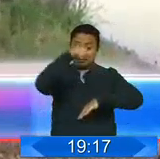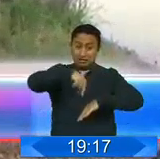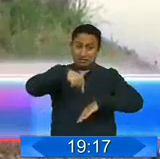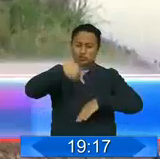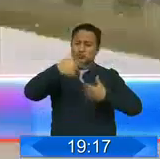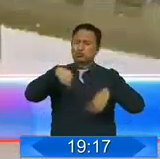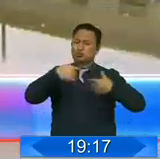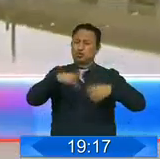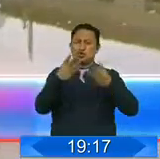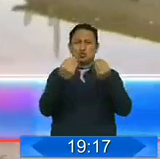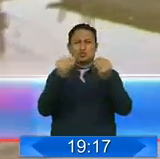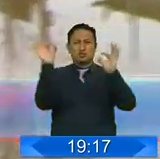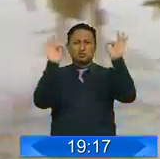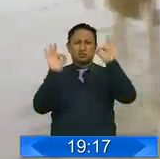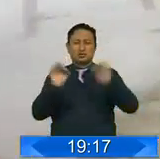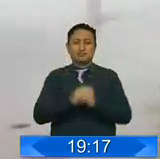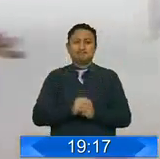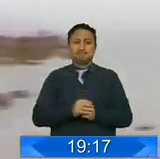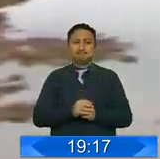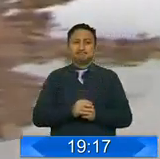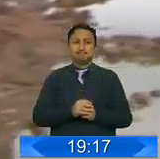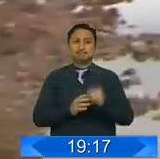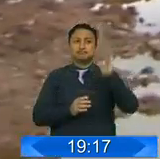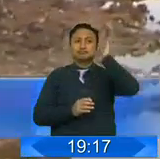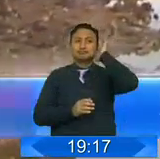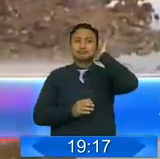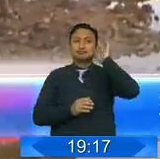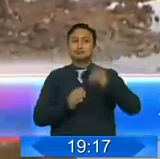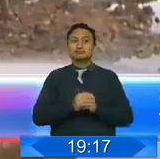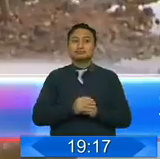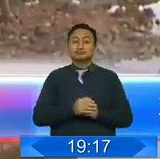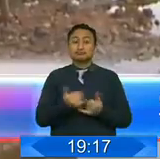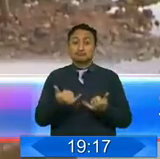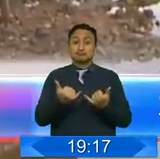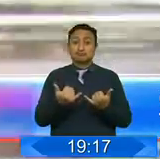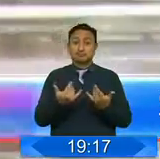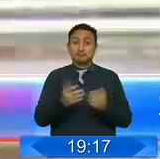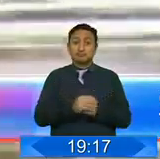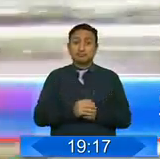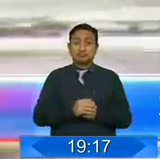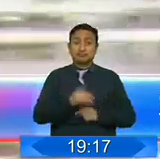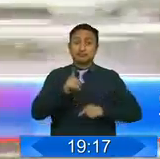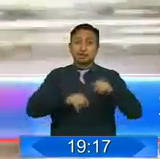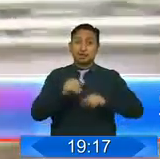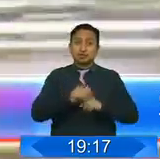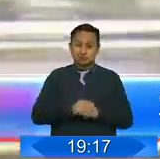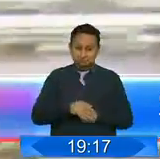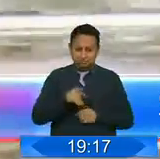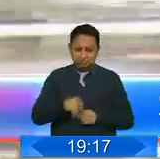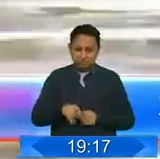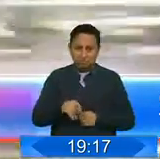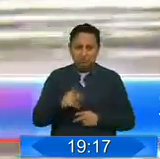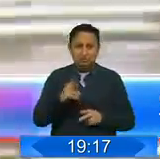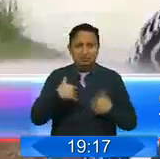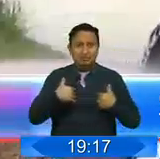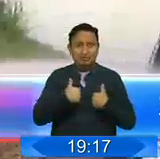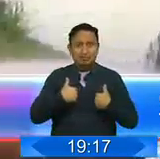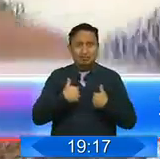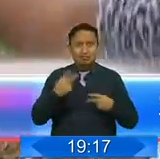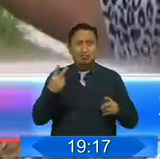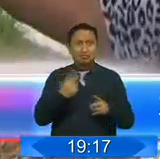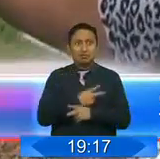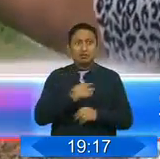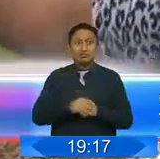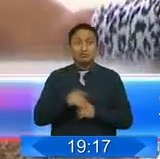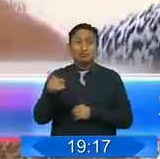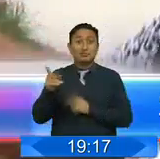ni caminar. En medio de ese líquido, aseguran que hasta les ha tocado encontrarse con criaturas peligrosas. La